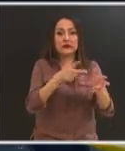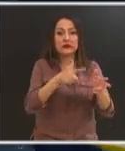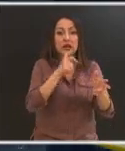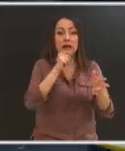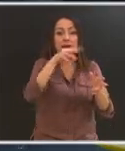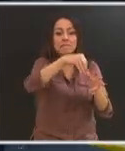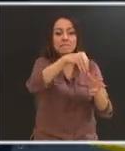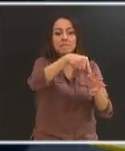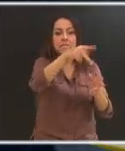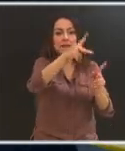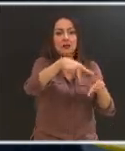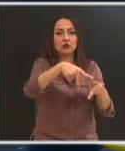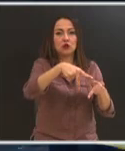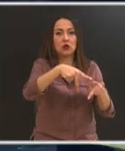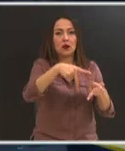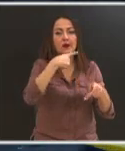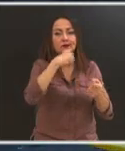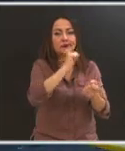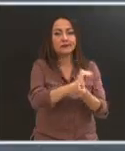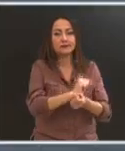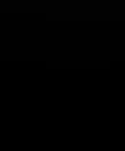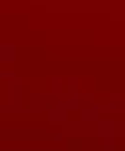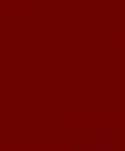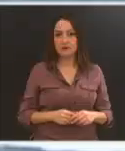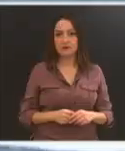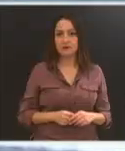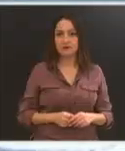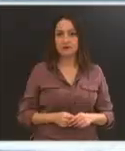ocupantes fueron aprehendidos.